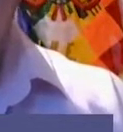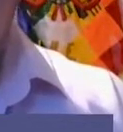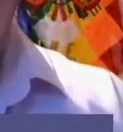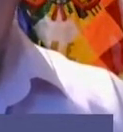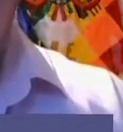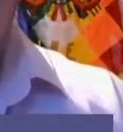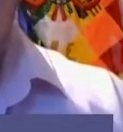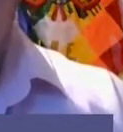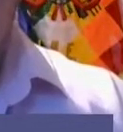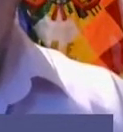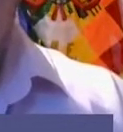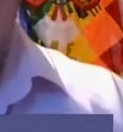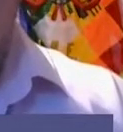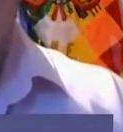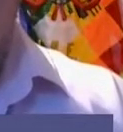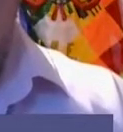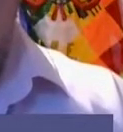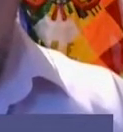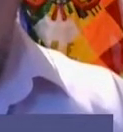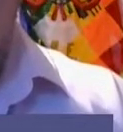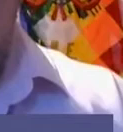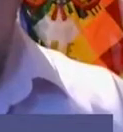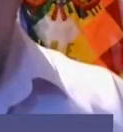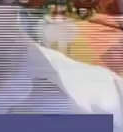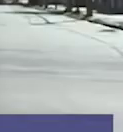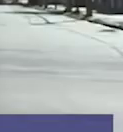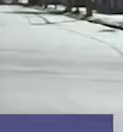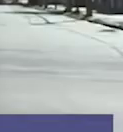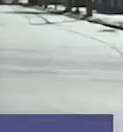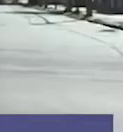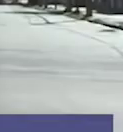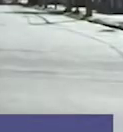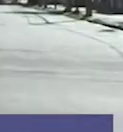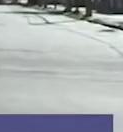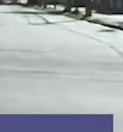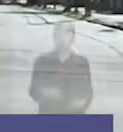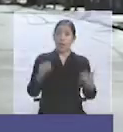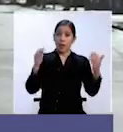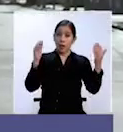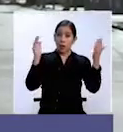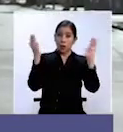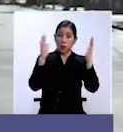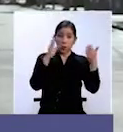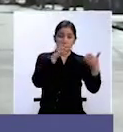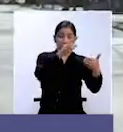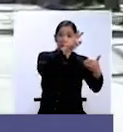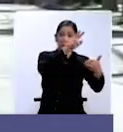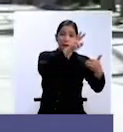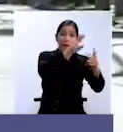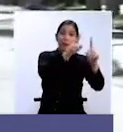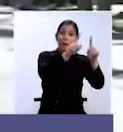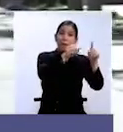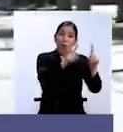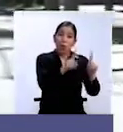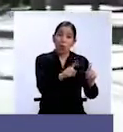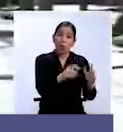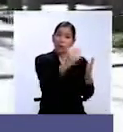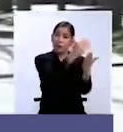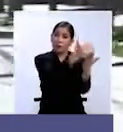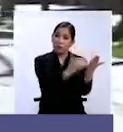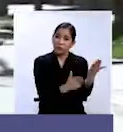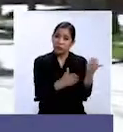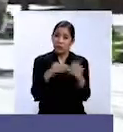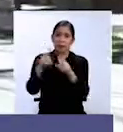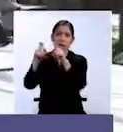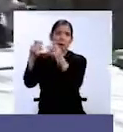2012? Debo destacar claramente que las similitudes de la boleta con la del 2012 son bastante elevadas.